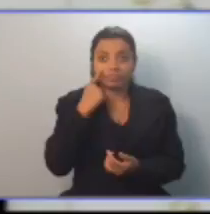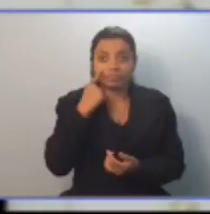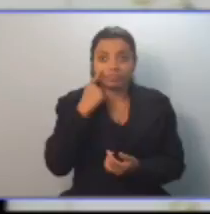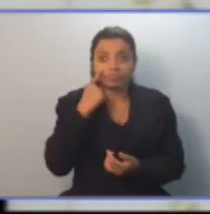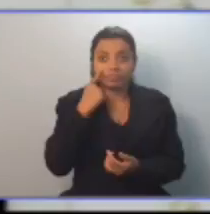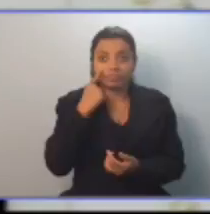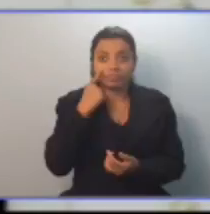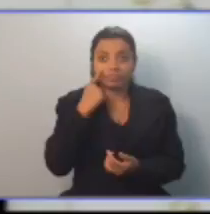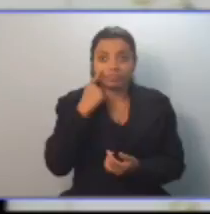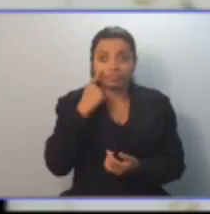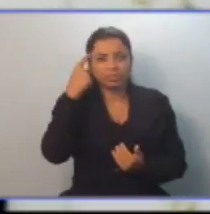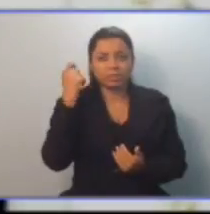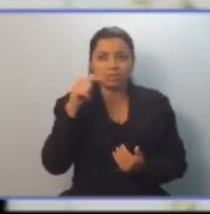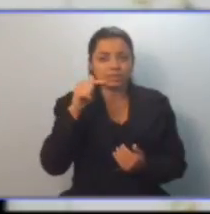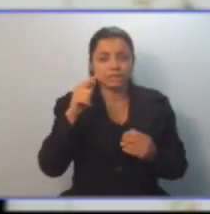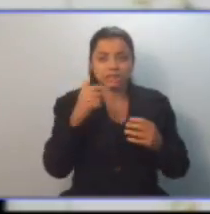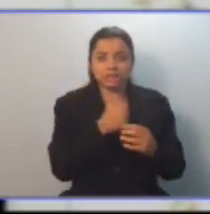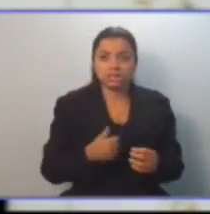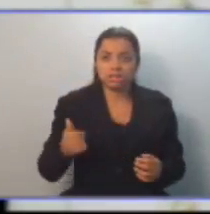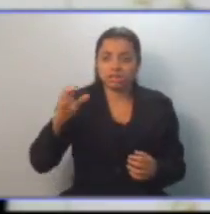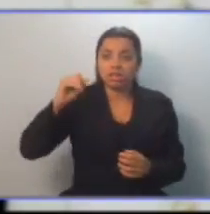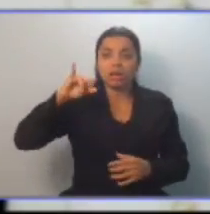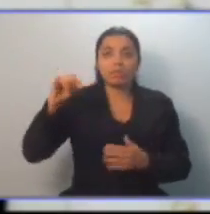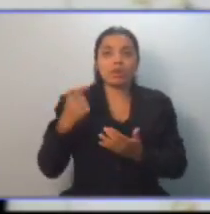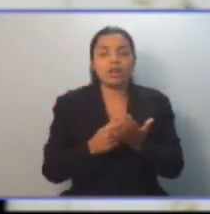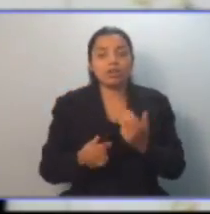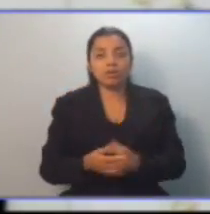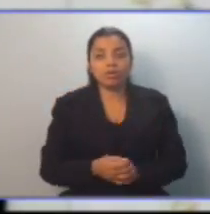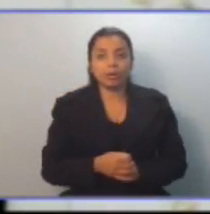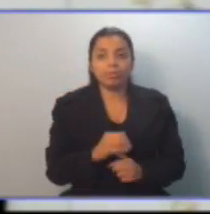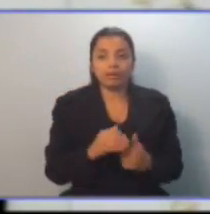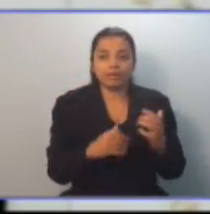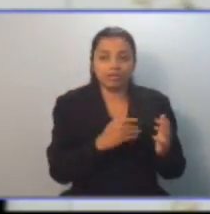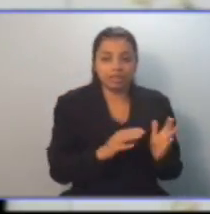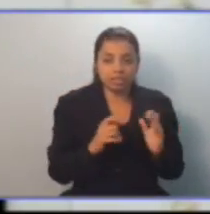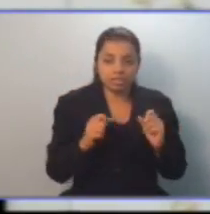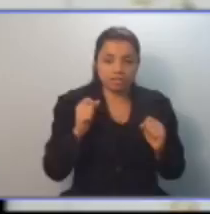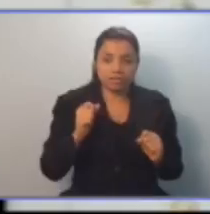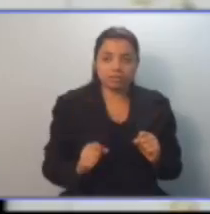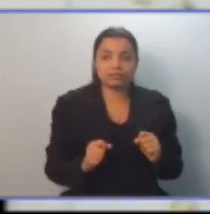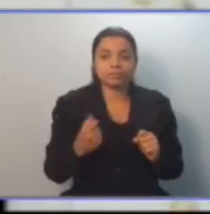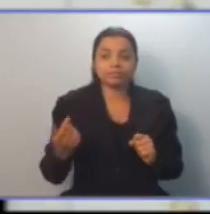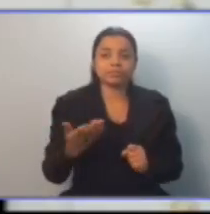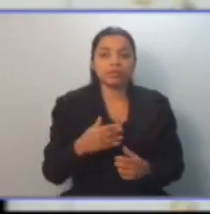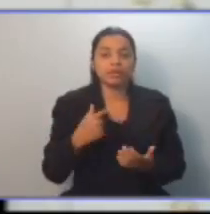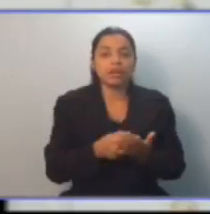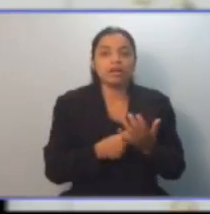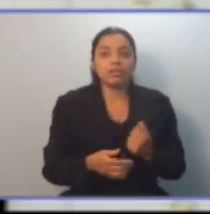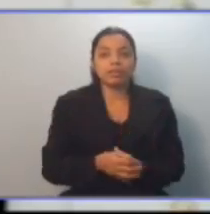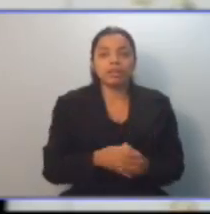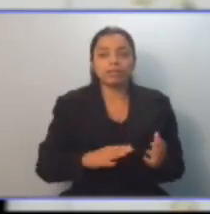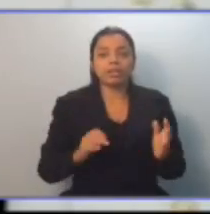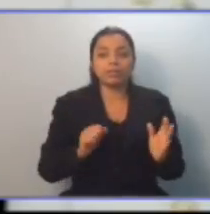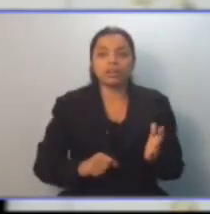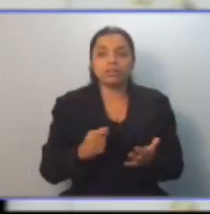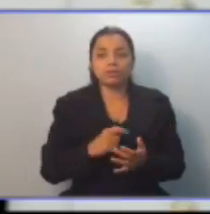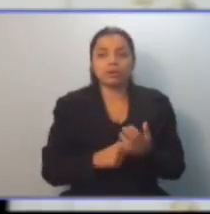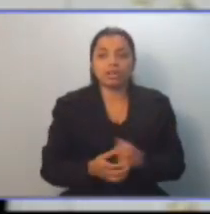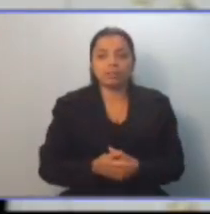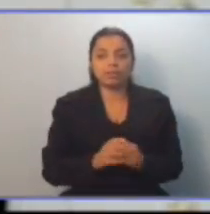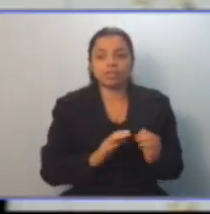hecho, no recuerdo ahorita si todas las salas de la Corte, algunas de estas salas sí ha hecho ejercicios de rendición de cuentas, pero no es algo